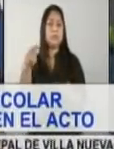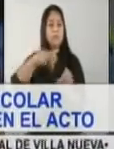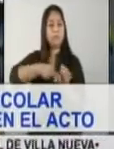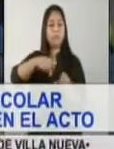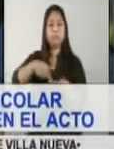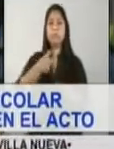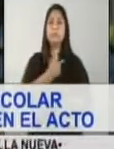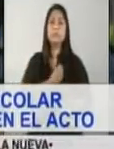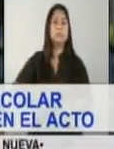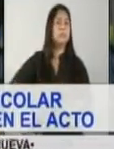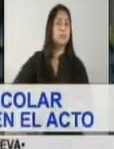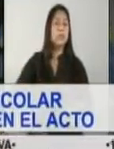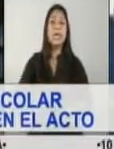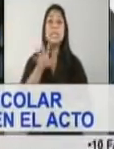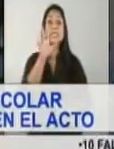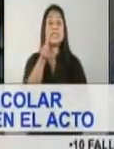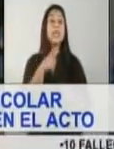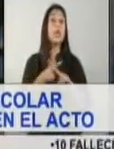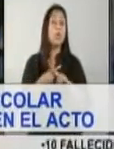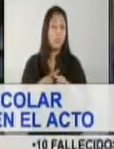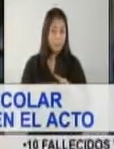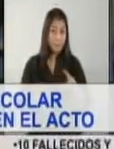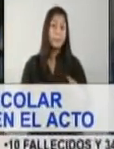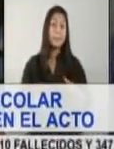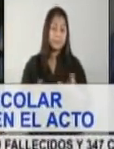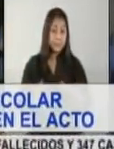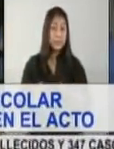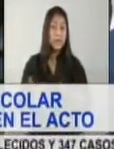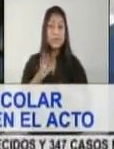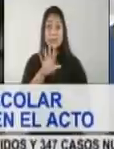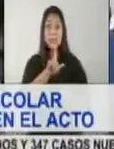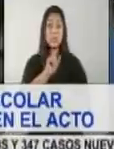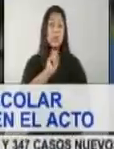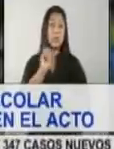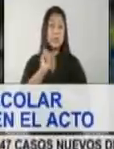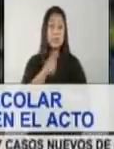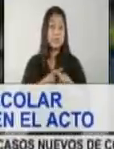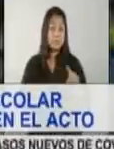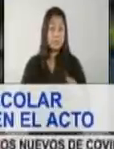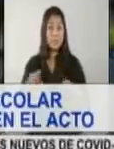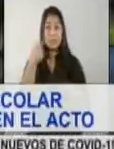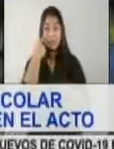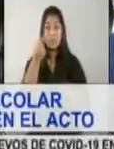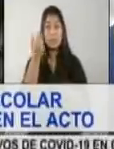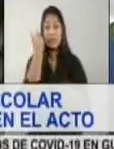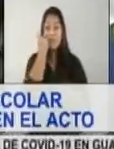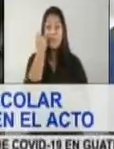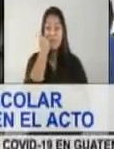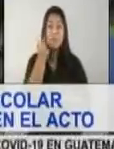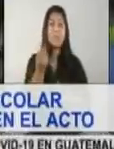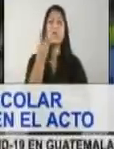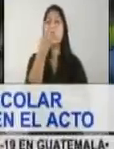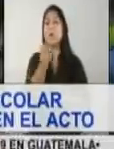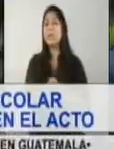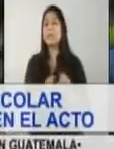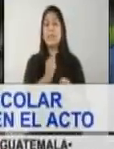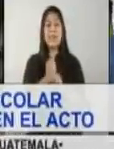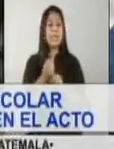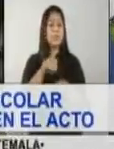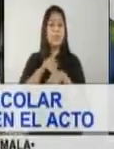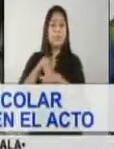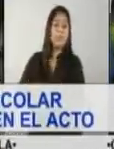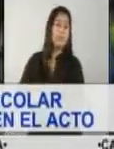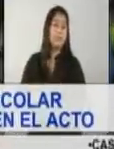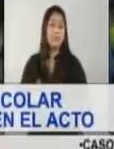y 5 meses y medio de enfrentar la pandemia y los males de más de 40 años de un sistema de salud que estuvo en el